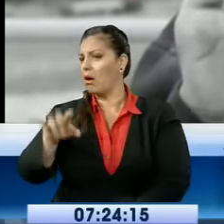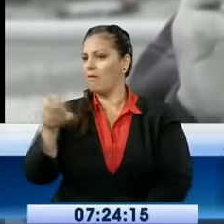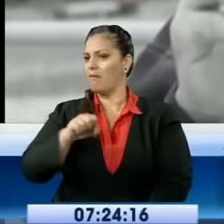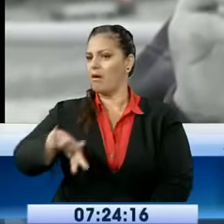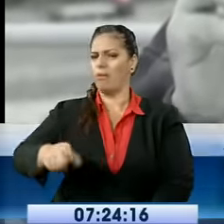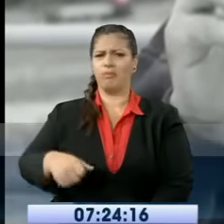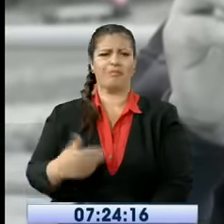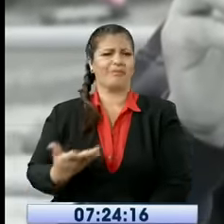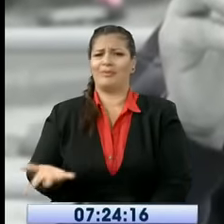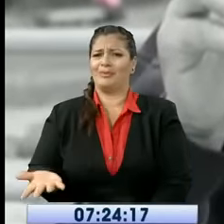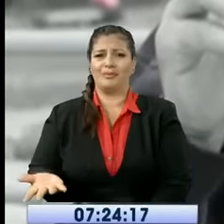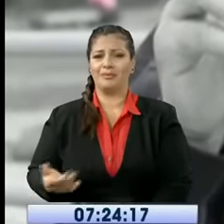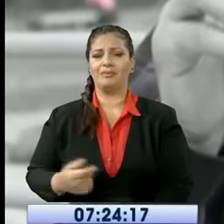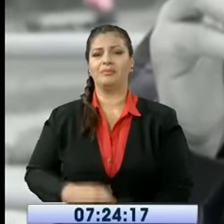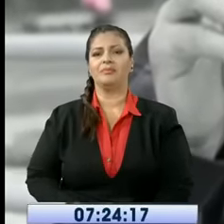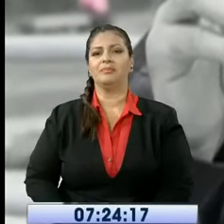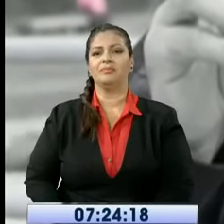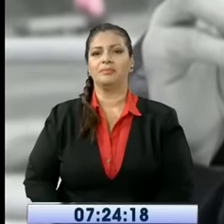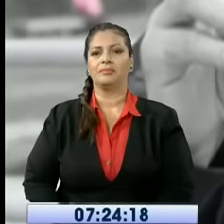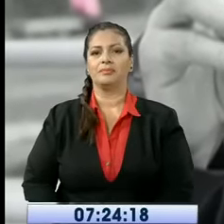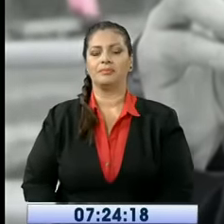Morales.